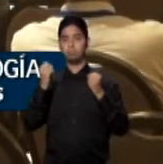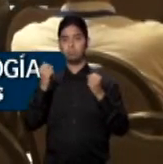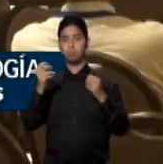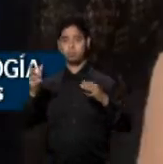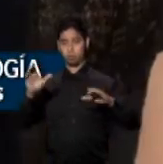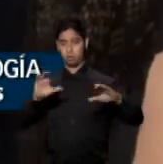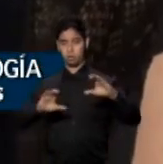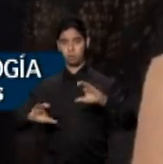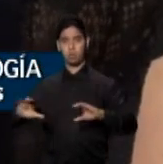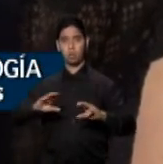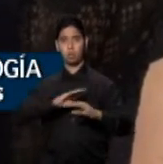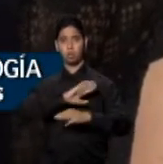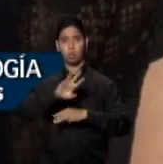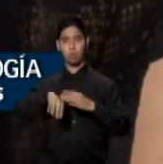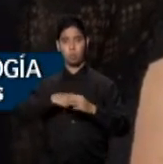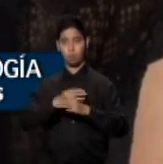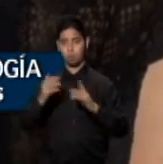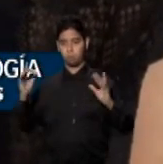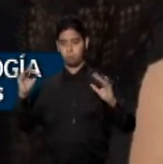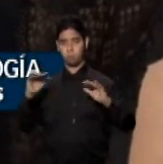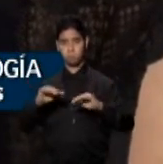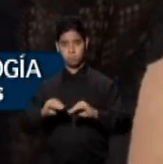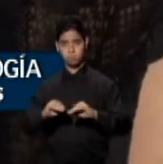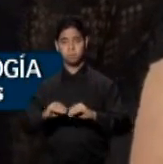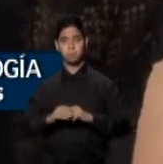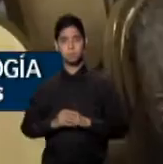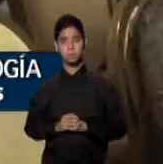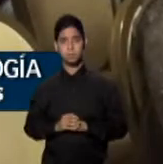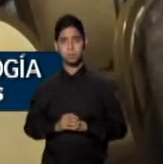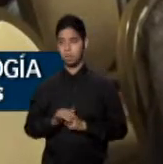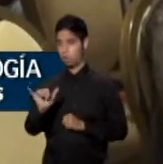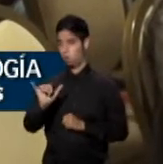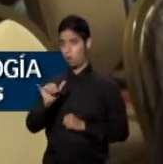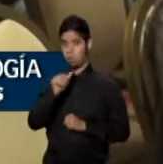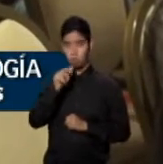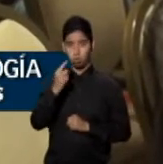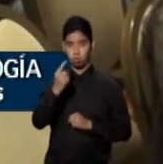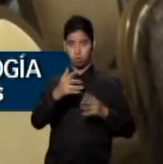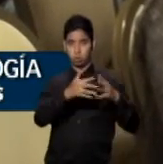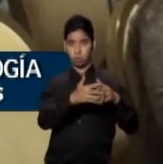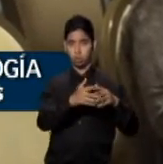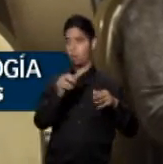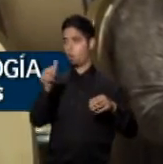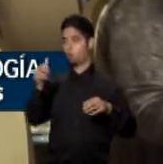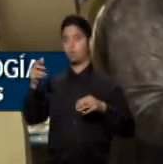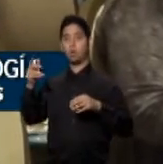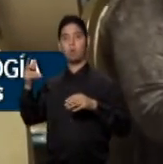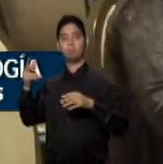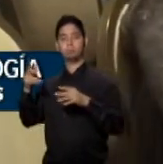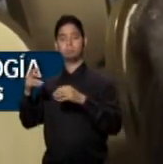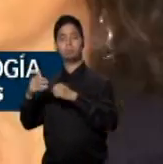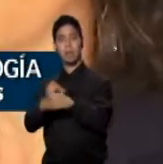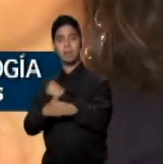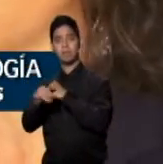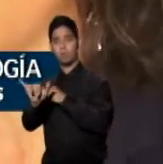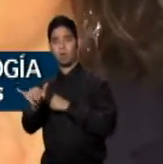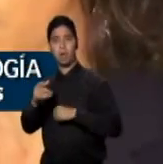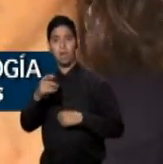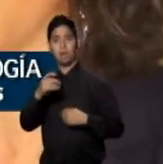partes del mundo, no solo de los Estados Unidos, sino también de otros países orientales y países europeos, donde nos reunimos los científicos